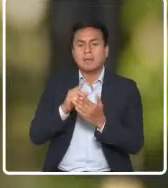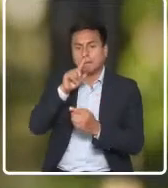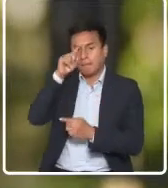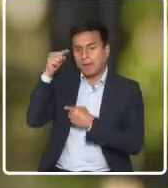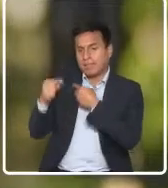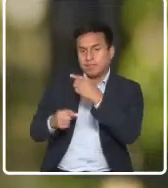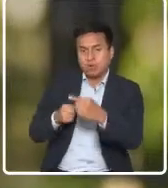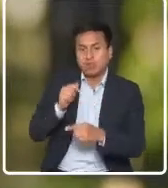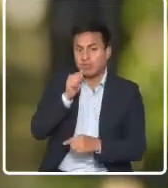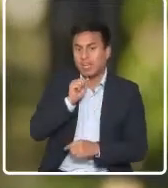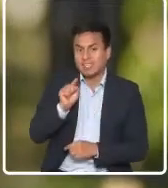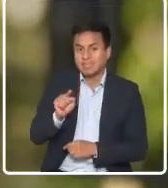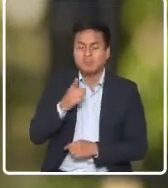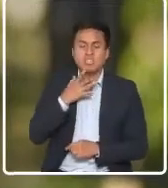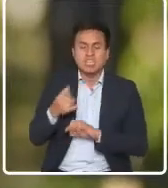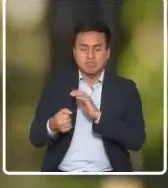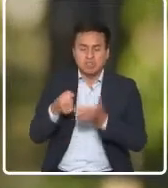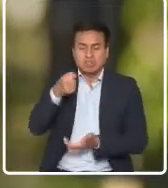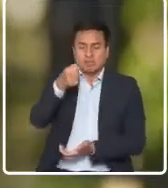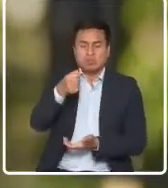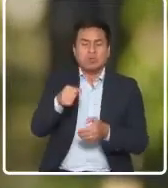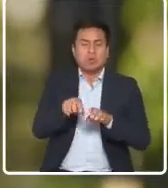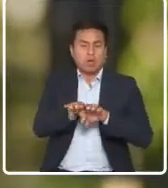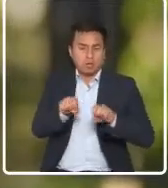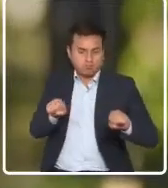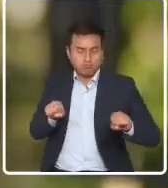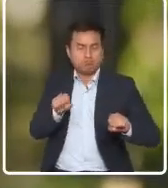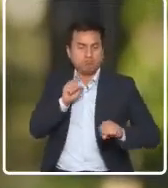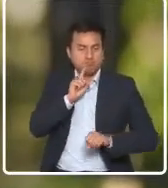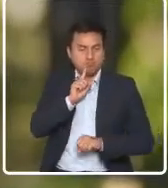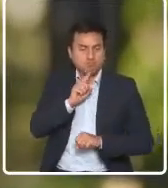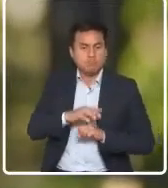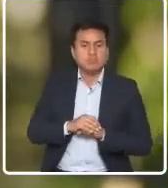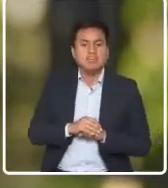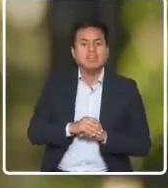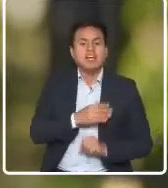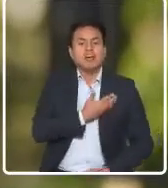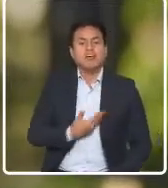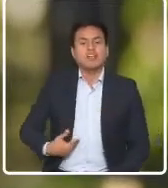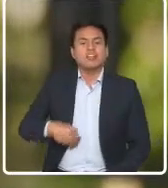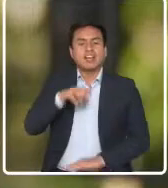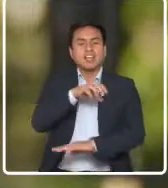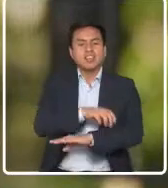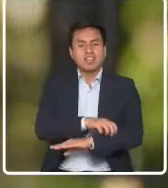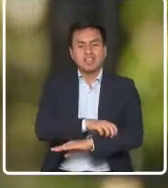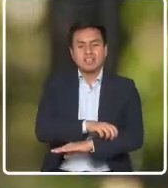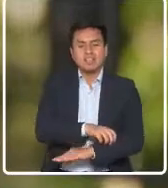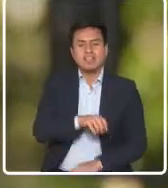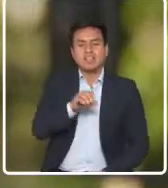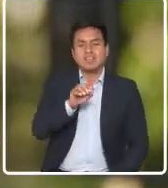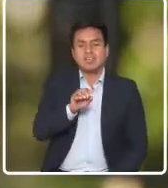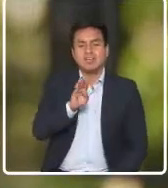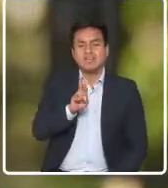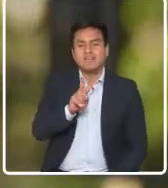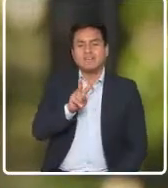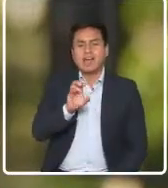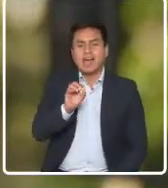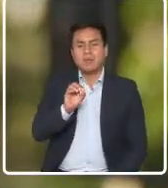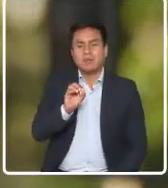Patrimonio, porque el financiamiento está comprometido con nuestra gobernadora regional, Cristina Bravo.